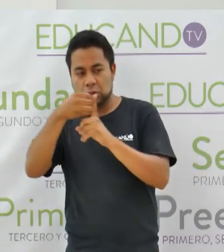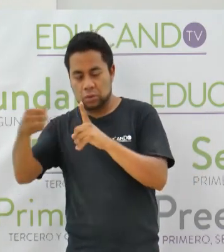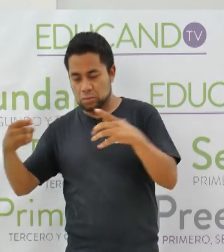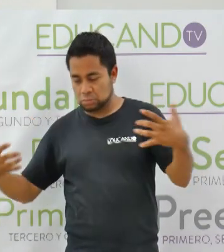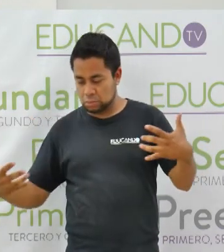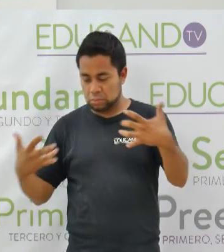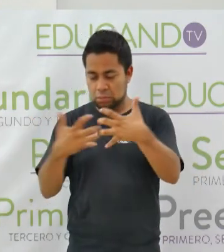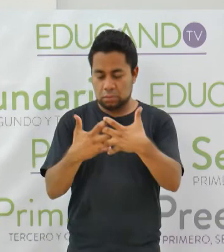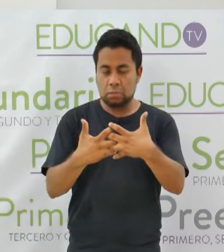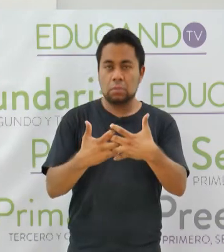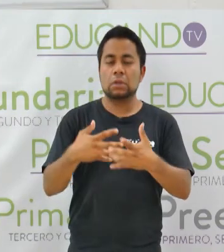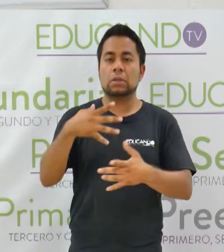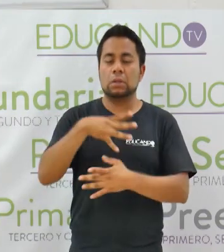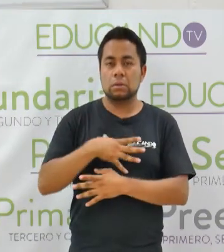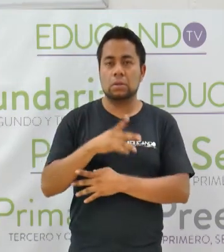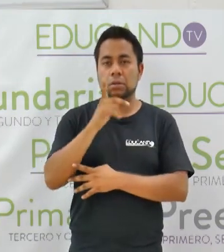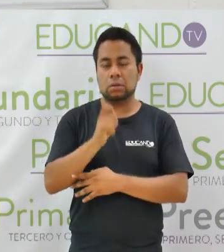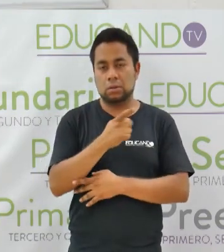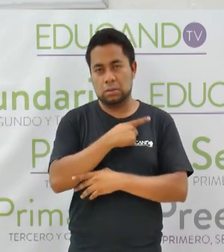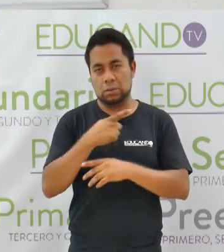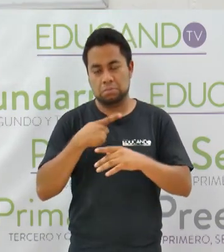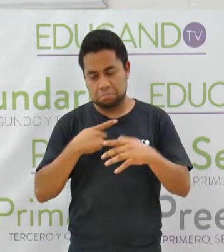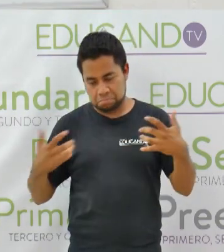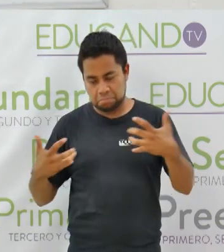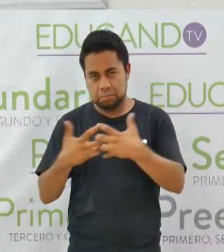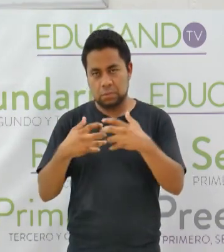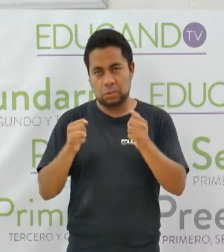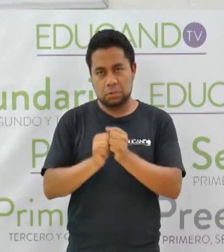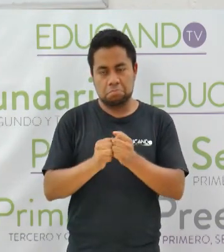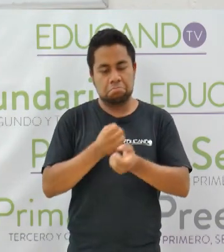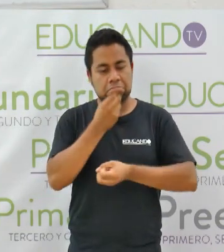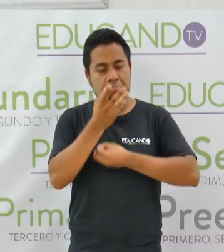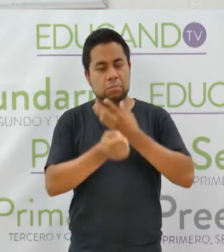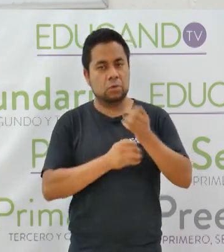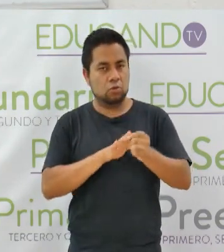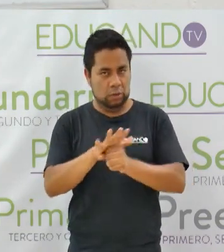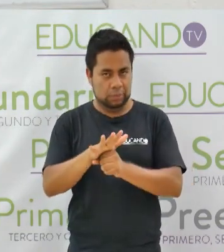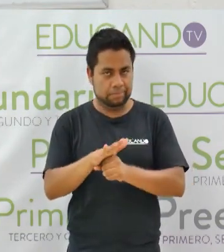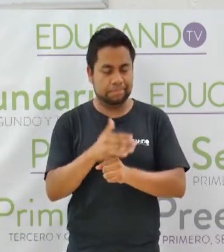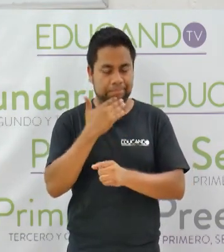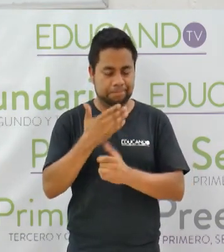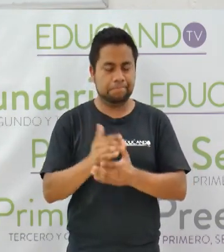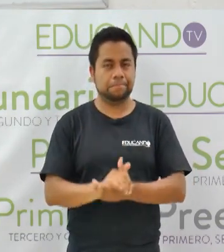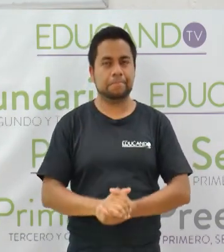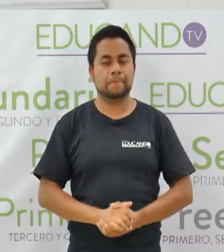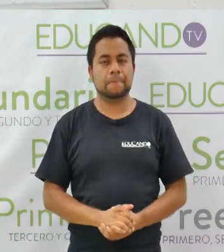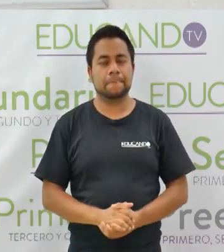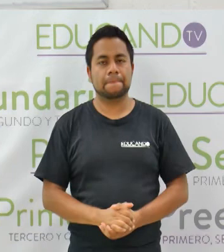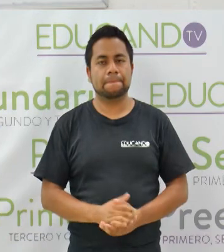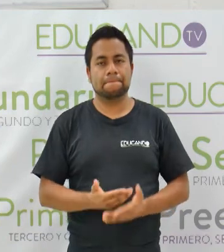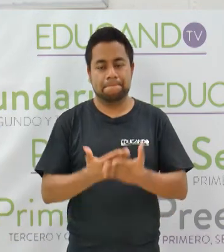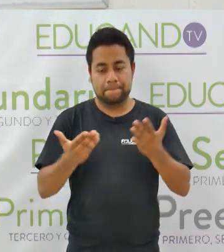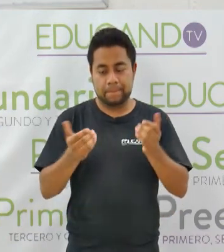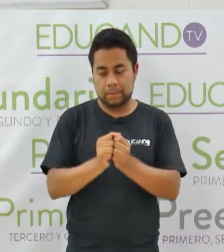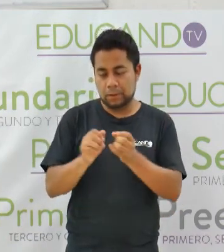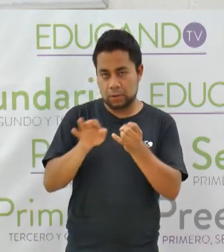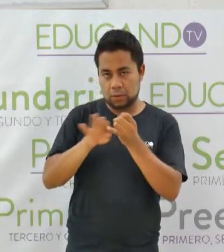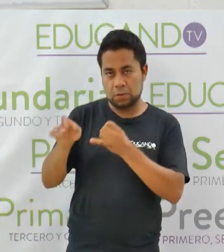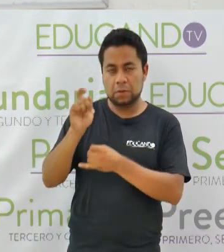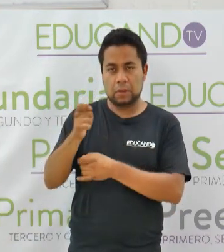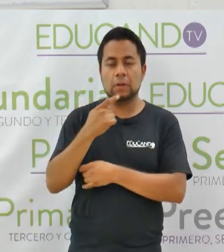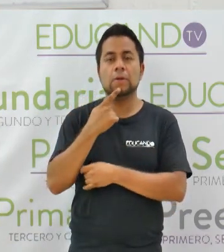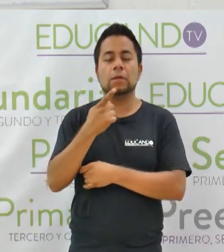oraciones tienen bien relacionado lo que se está trabajando. Ahora, vamos con la